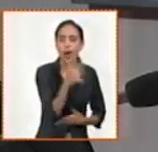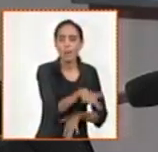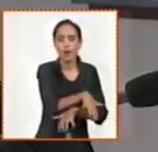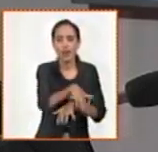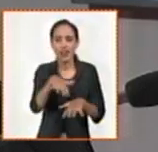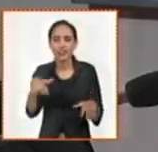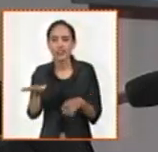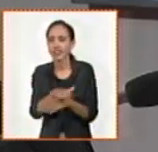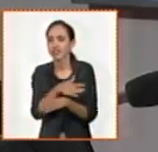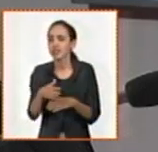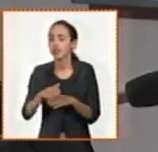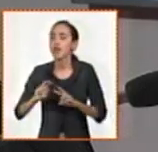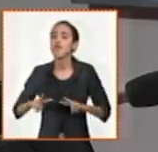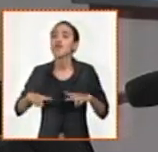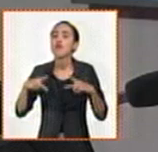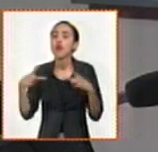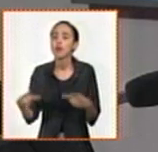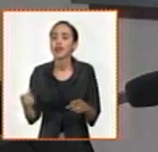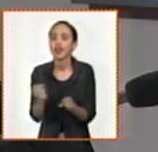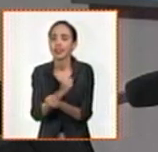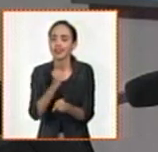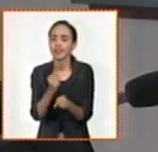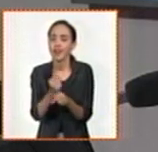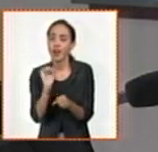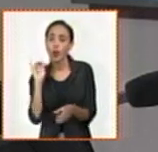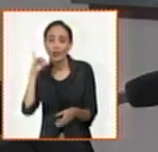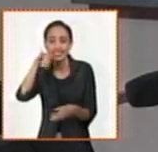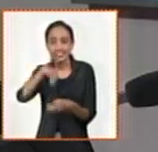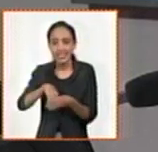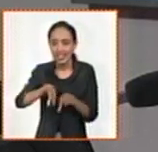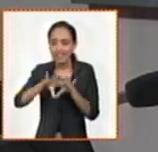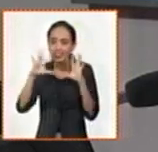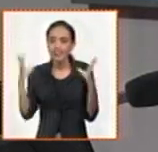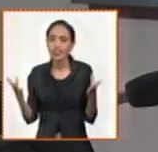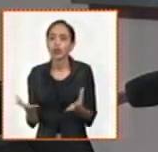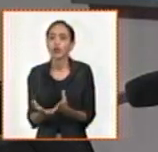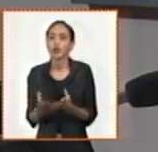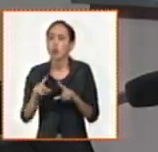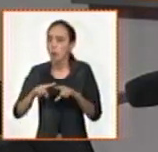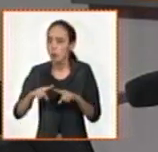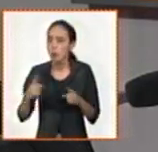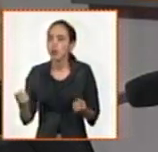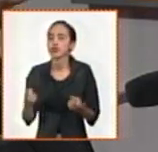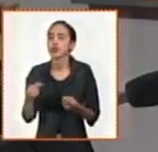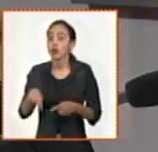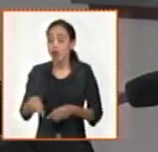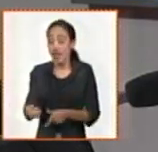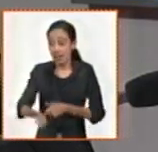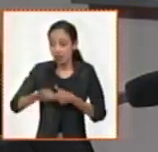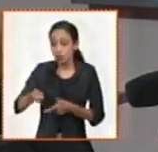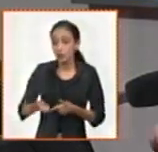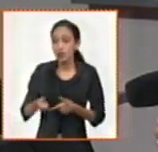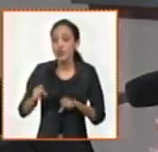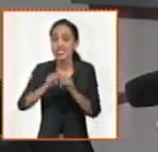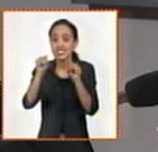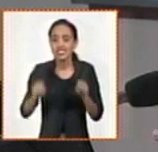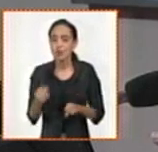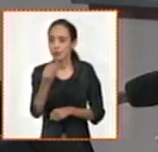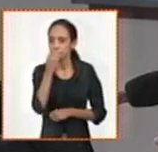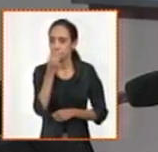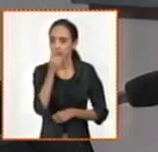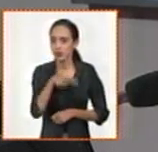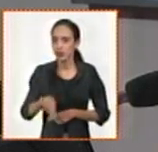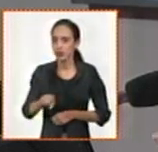animales. Es volver a trabajar con la integralidad, y por eso es una agricultura y un sistema alimentario, una gestión